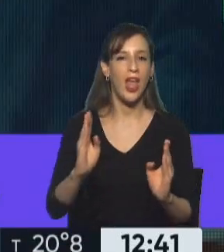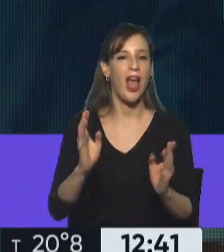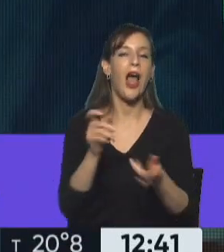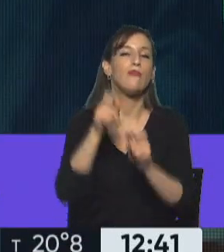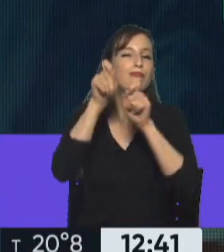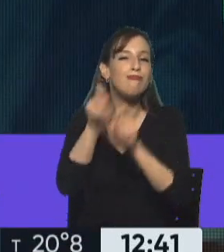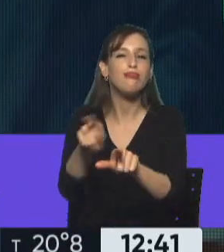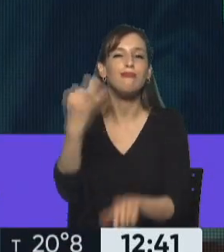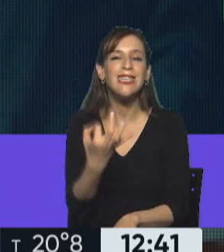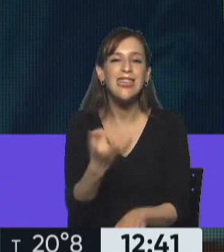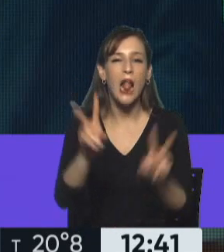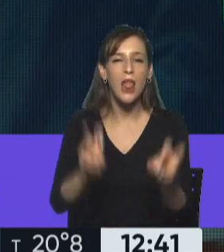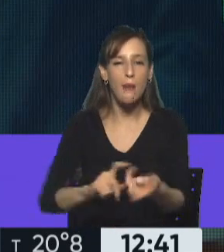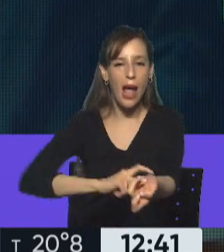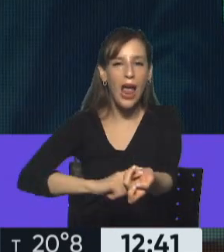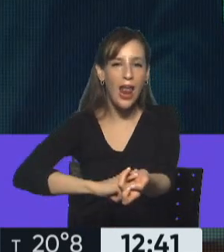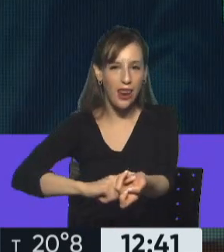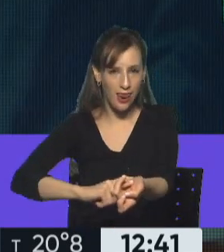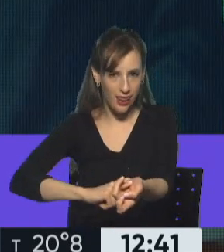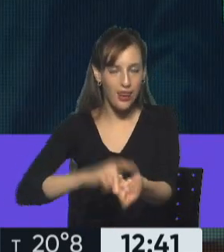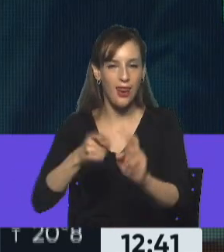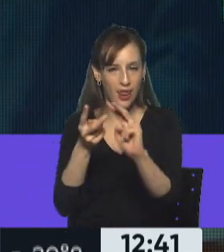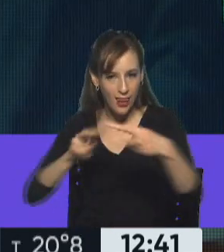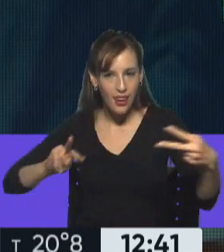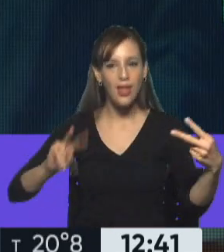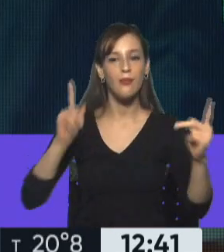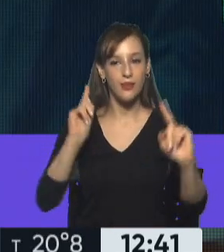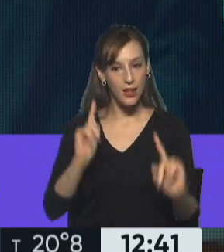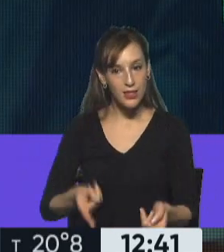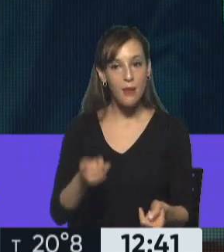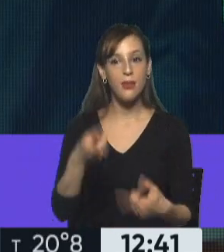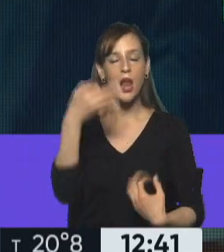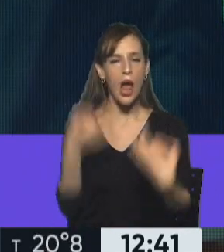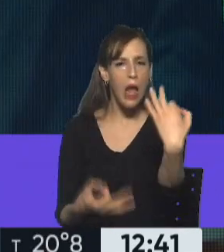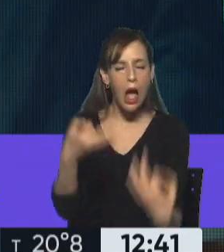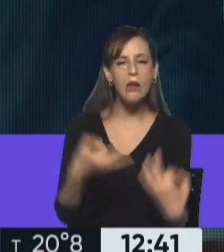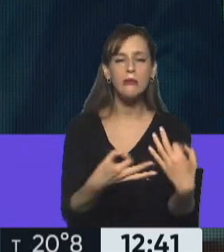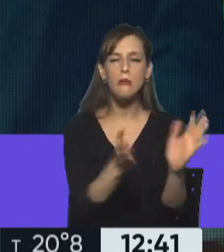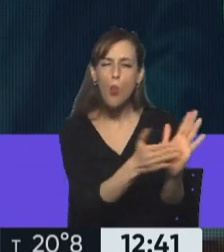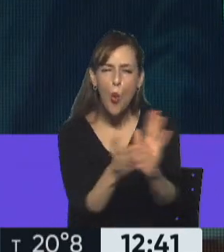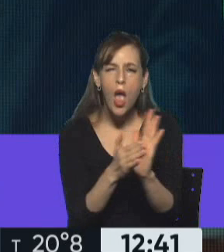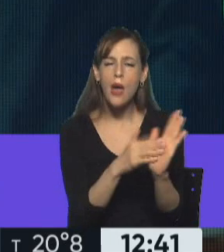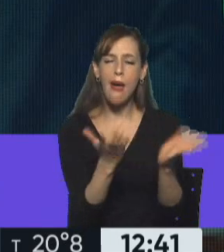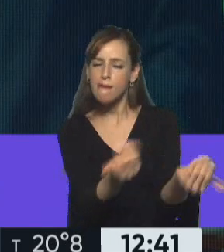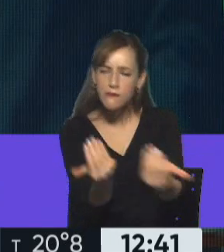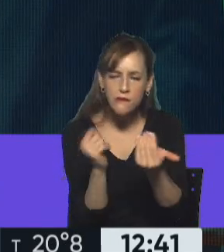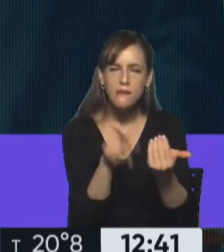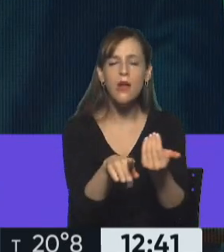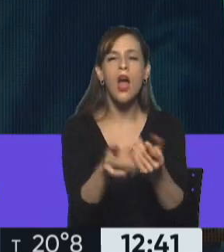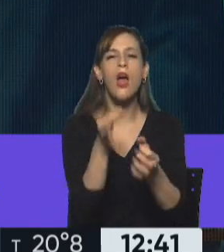descubrir estos sensores y también haciendo experimentos con células de ratones y viendo